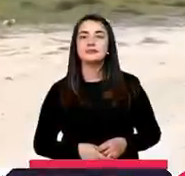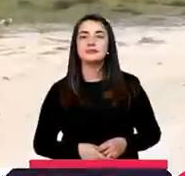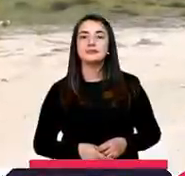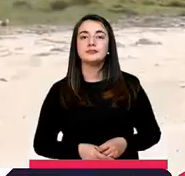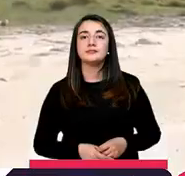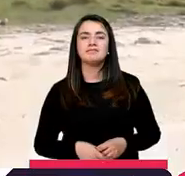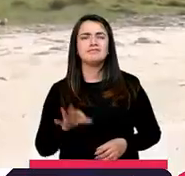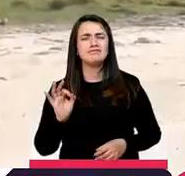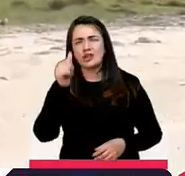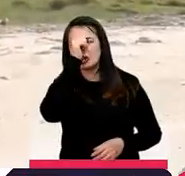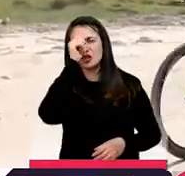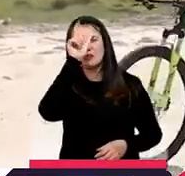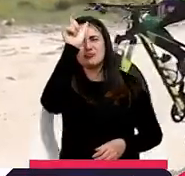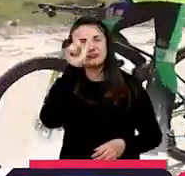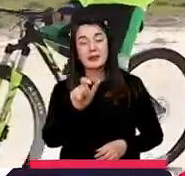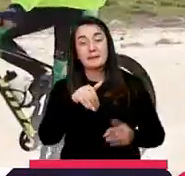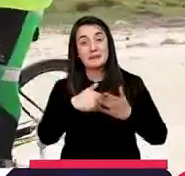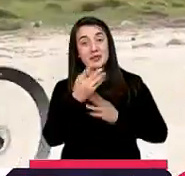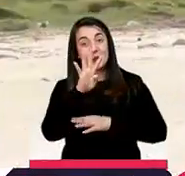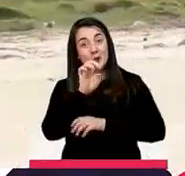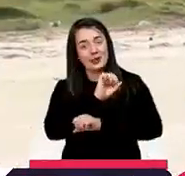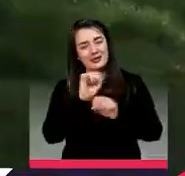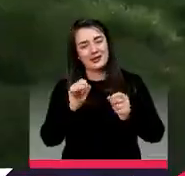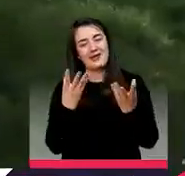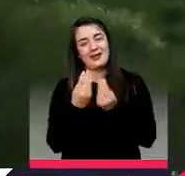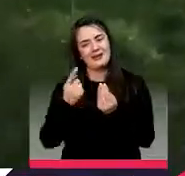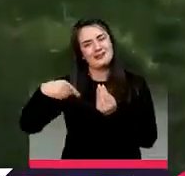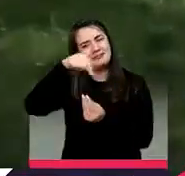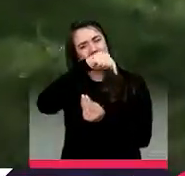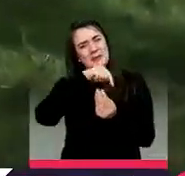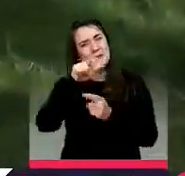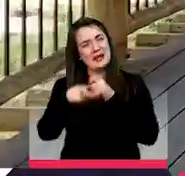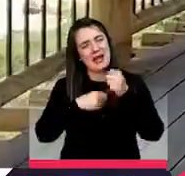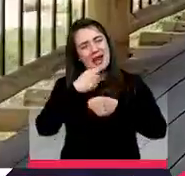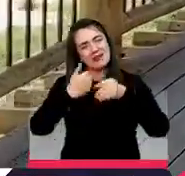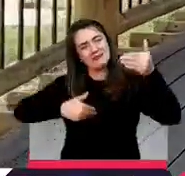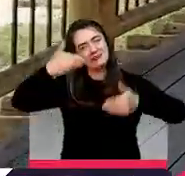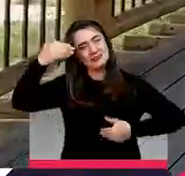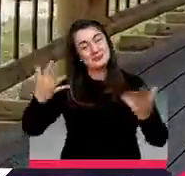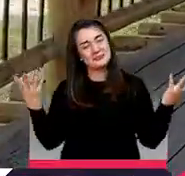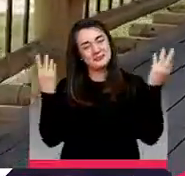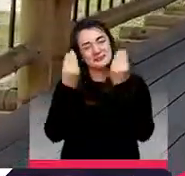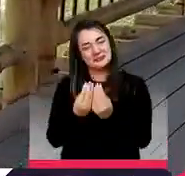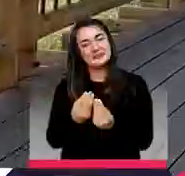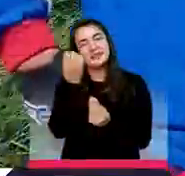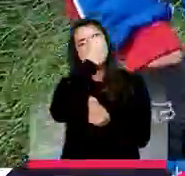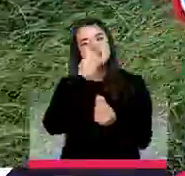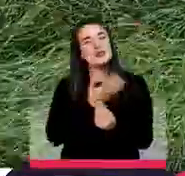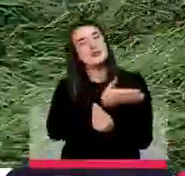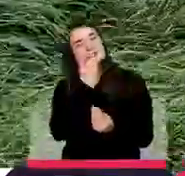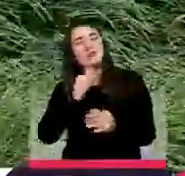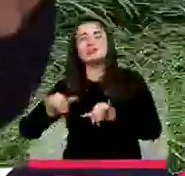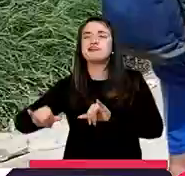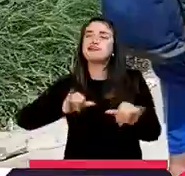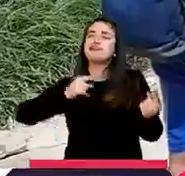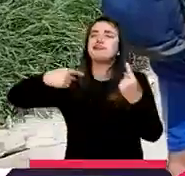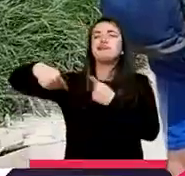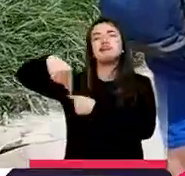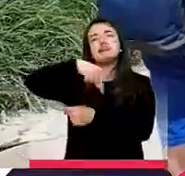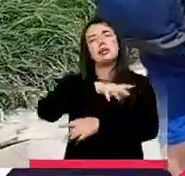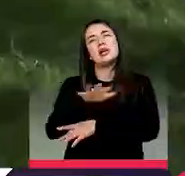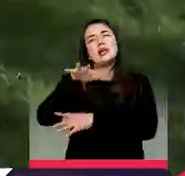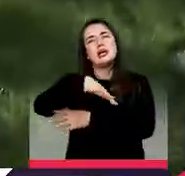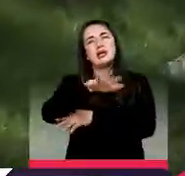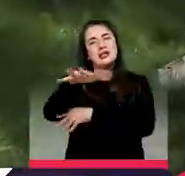Domingo desde las 9 de la mañana, ciclistas de diferentes edades se reúnen en el municipio para realizar ciclopaseos por las veredas del